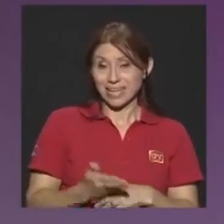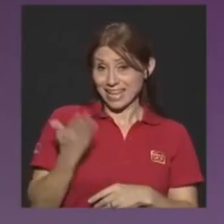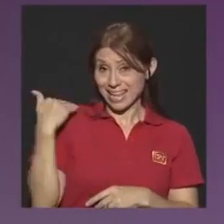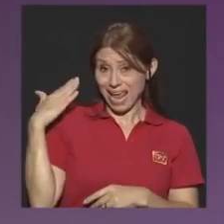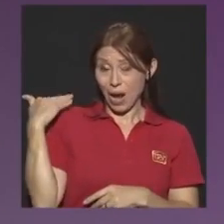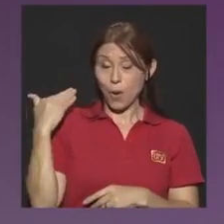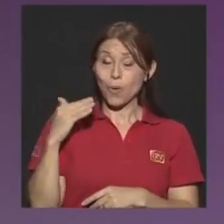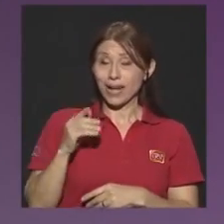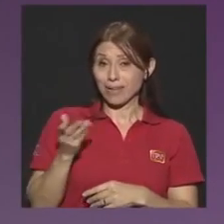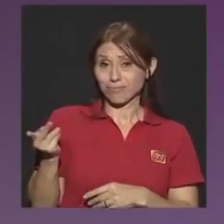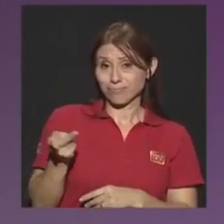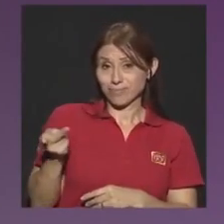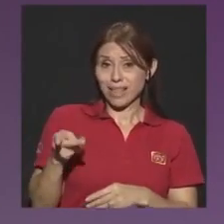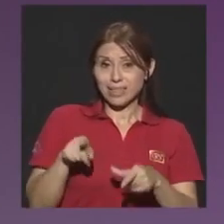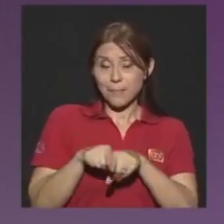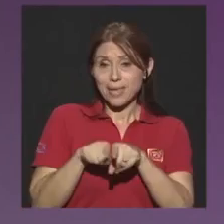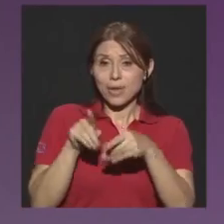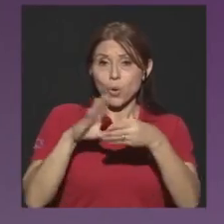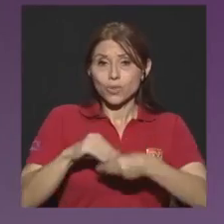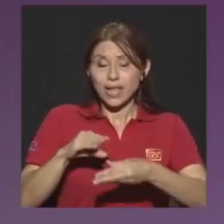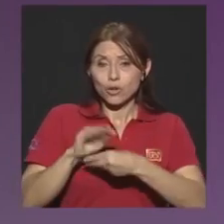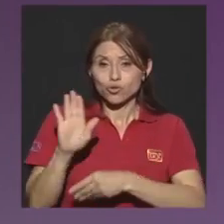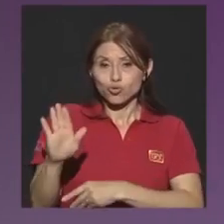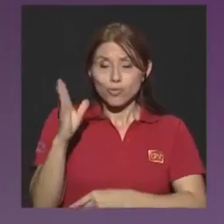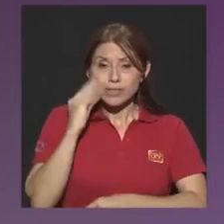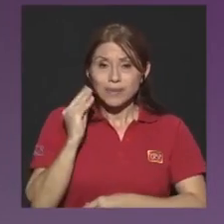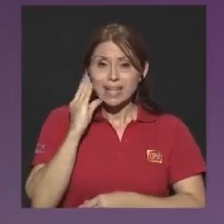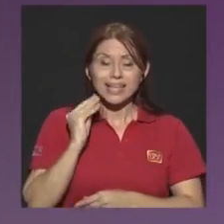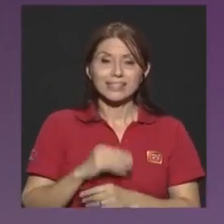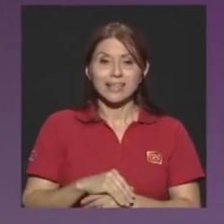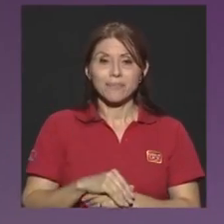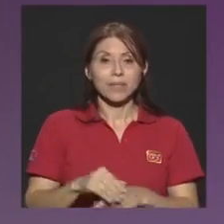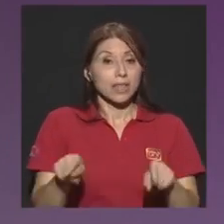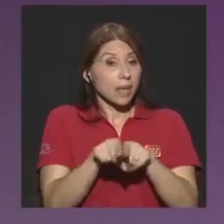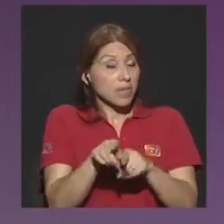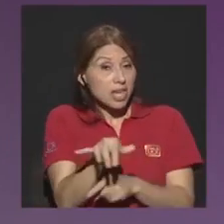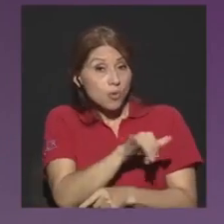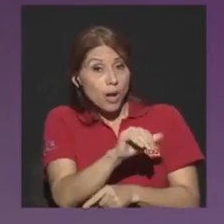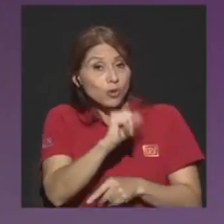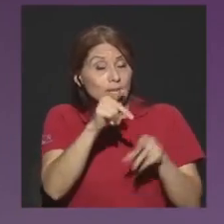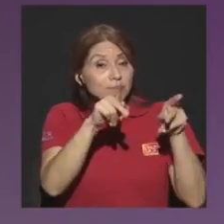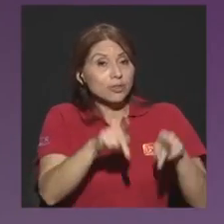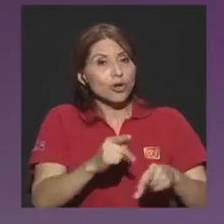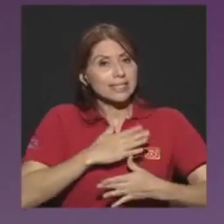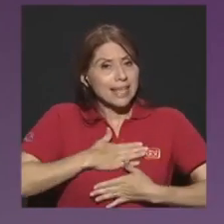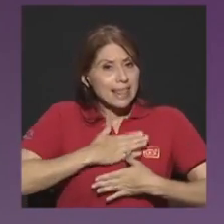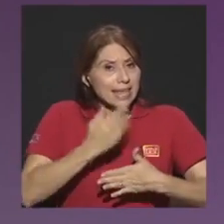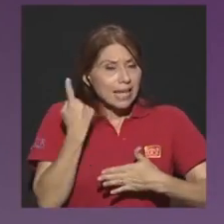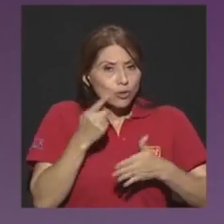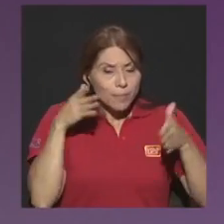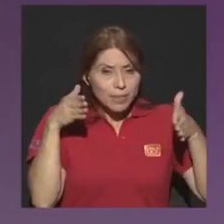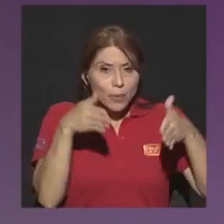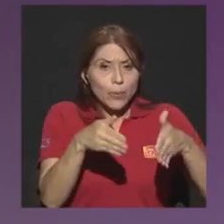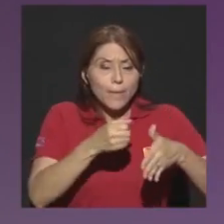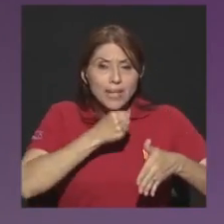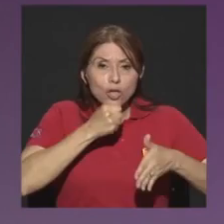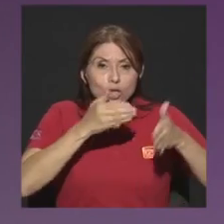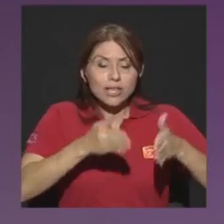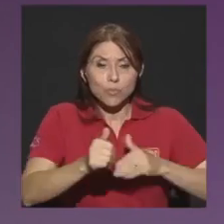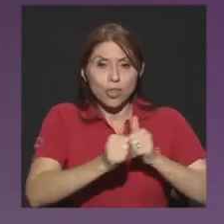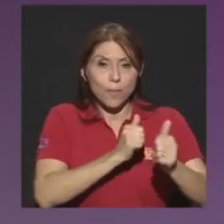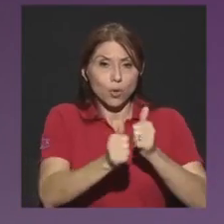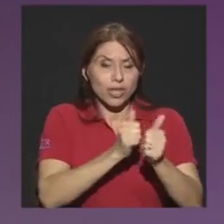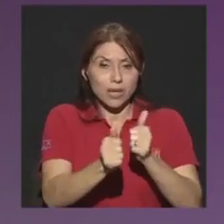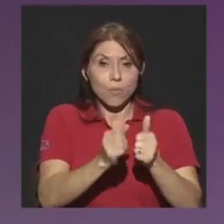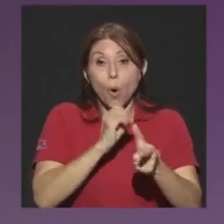la Edman, así como hay otros que se van por el periodismo deportivo, el político, en fin, también